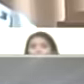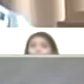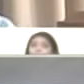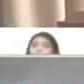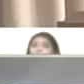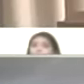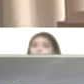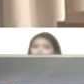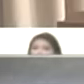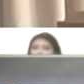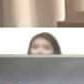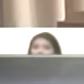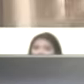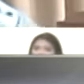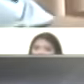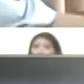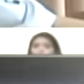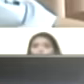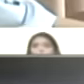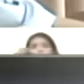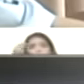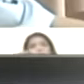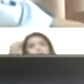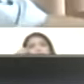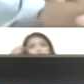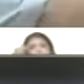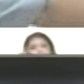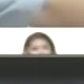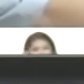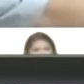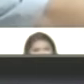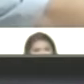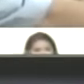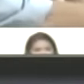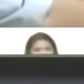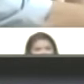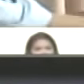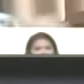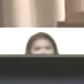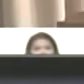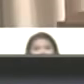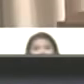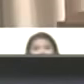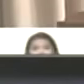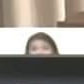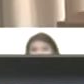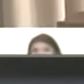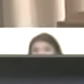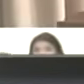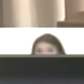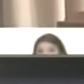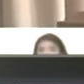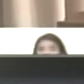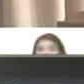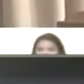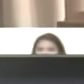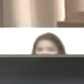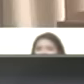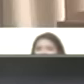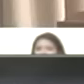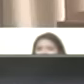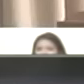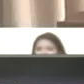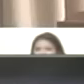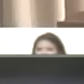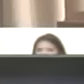si hubiese, porque podemos pensar también que se hizo con ese propósito, sacar el protector, ese transformador, para después crear una alta o baja tensión y